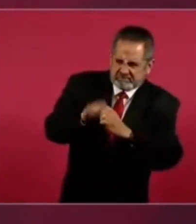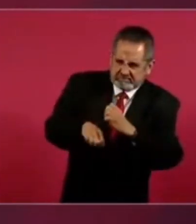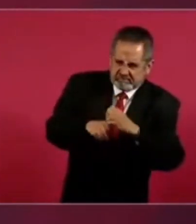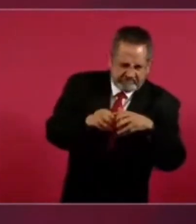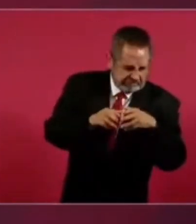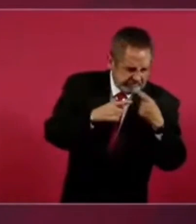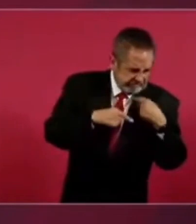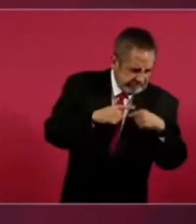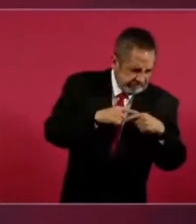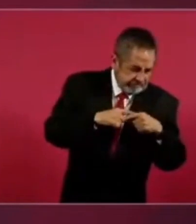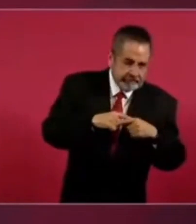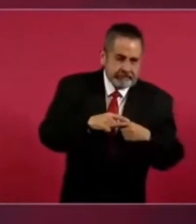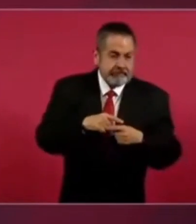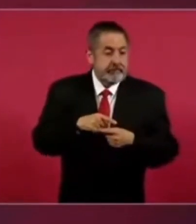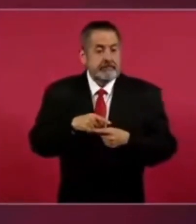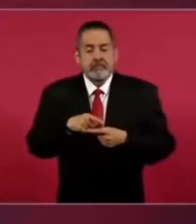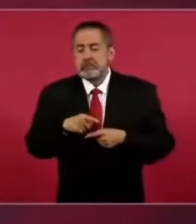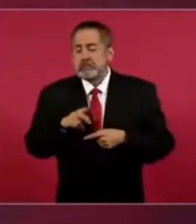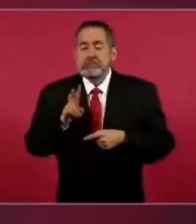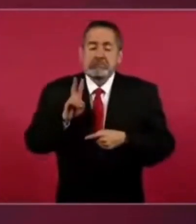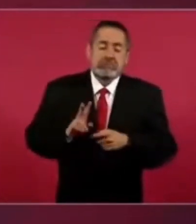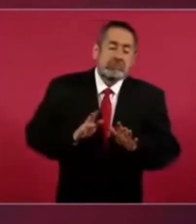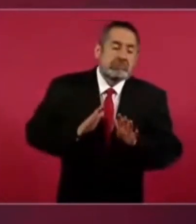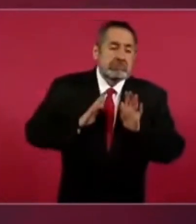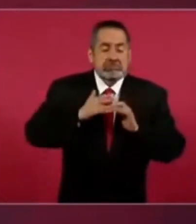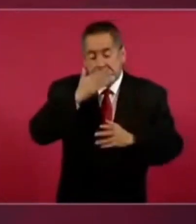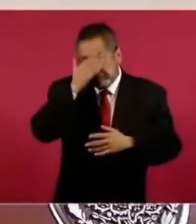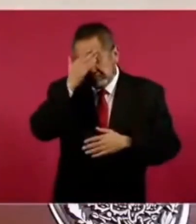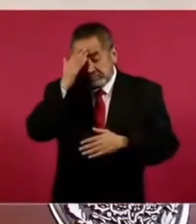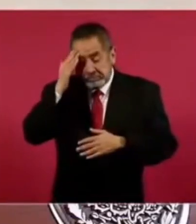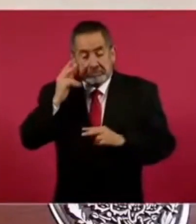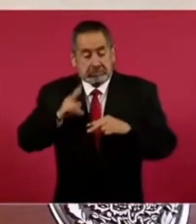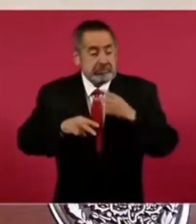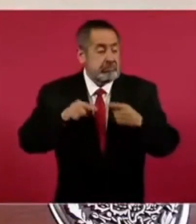o el que yo cayera en esa trampa, ¿no?